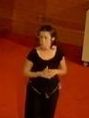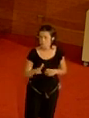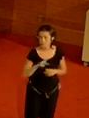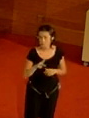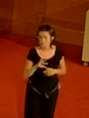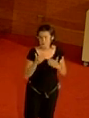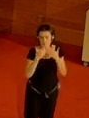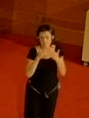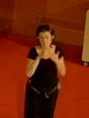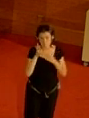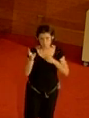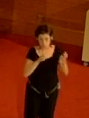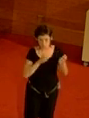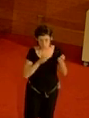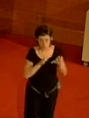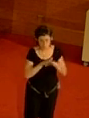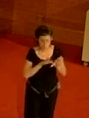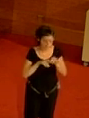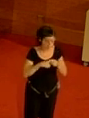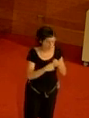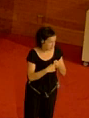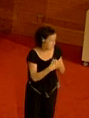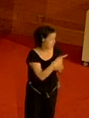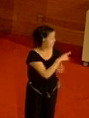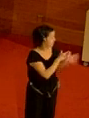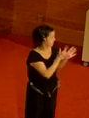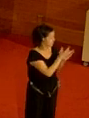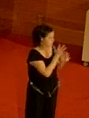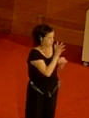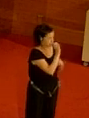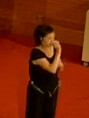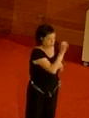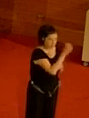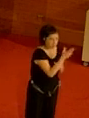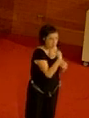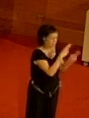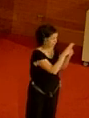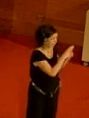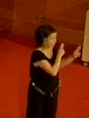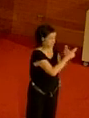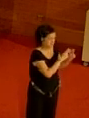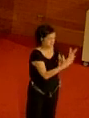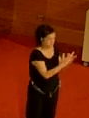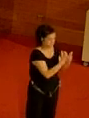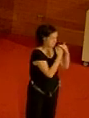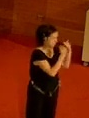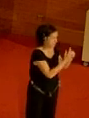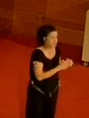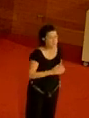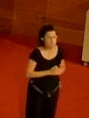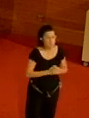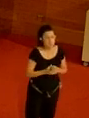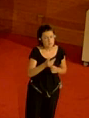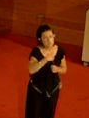supuesto Jesús por su por su ponencia y también por las respuestas a todas las preguntas que se le han planteado eh simplemente